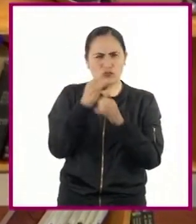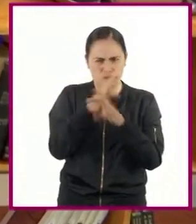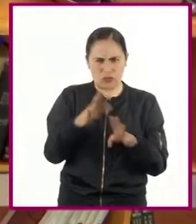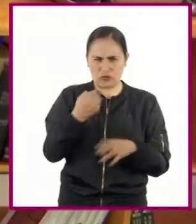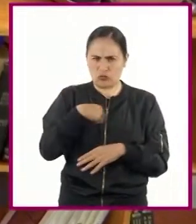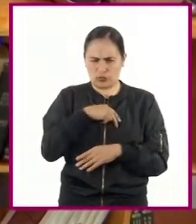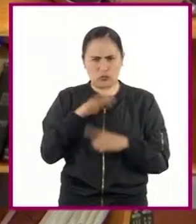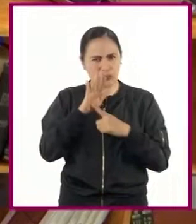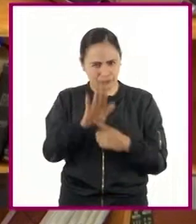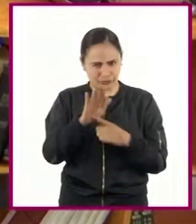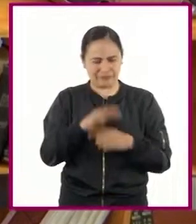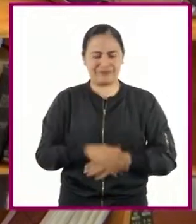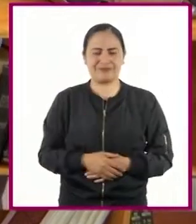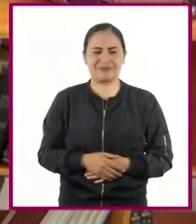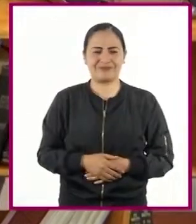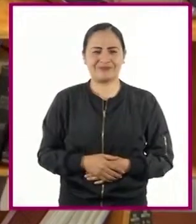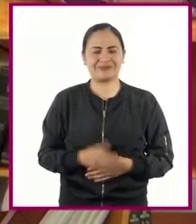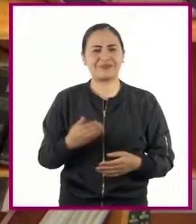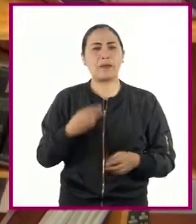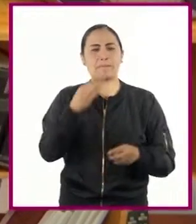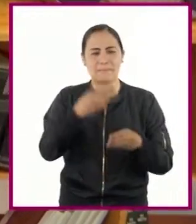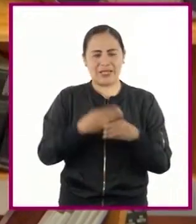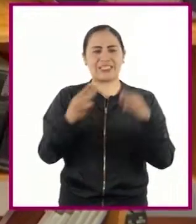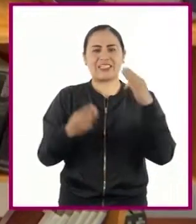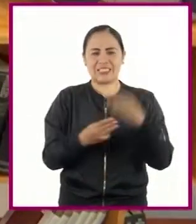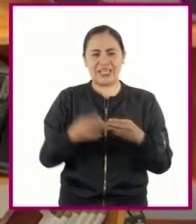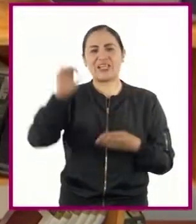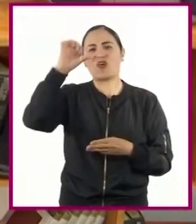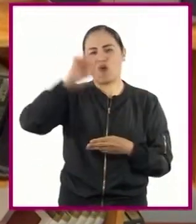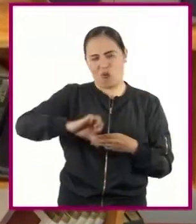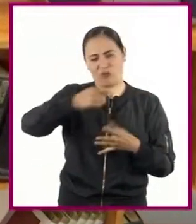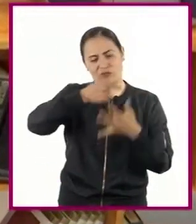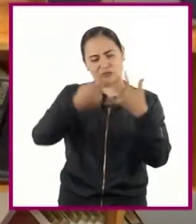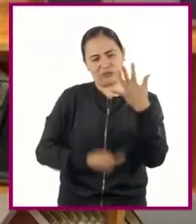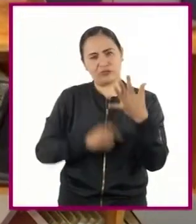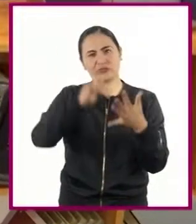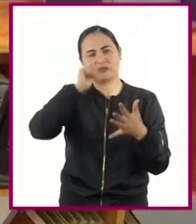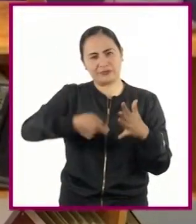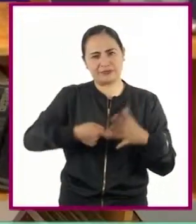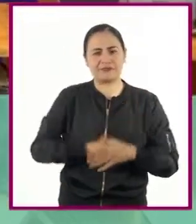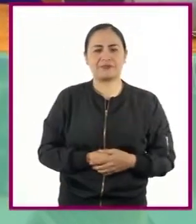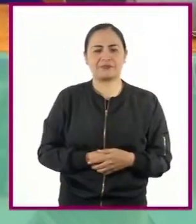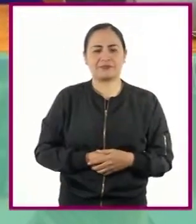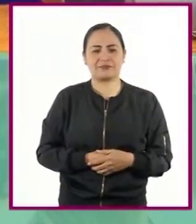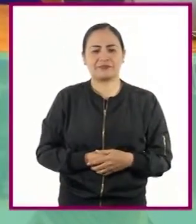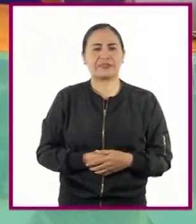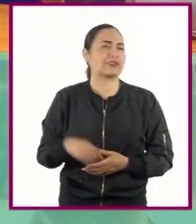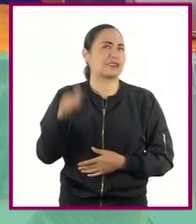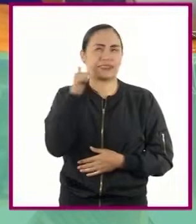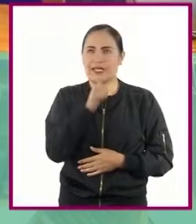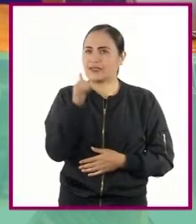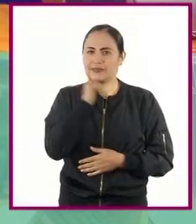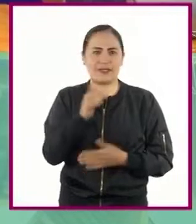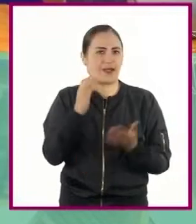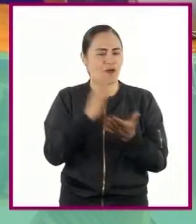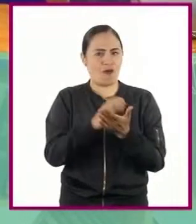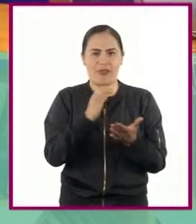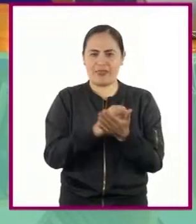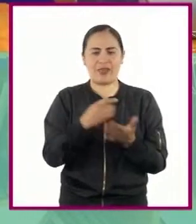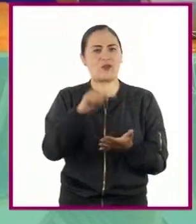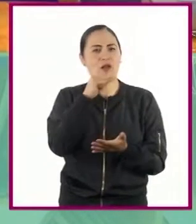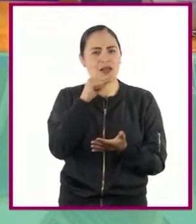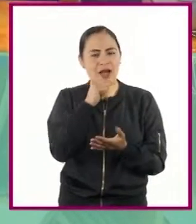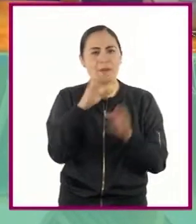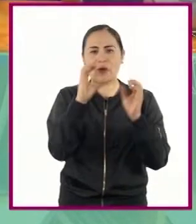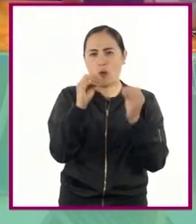compartiremos. Ahora sí, los materiales que van a necesitar para esta sesión son su siempre confiable cuaderno y lápiz